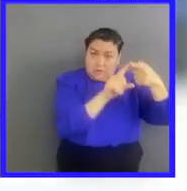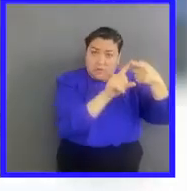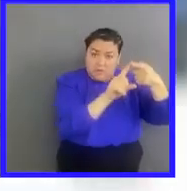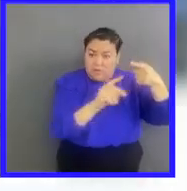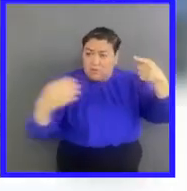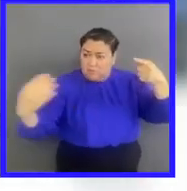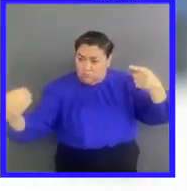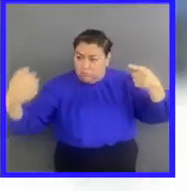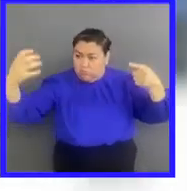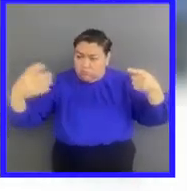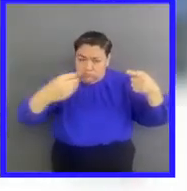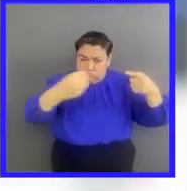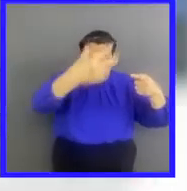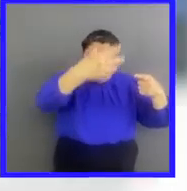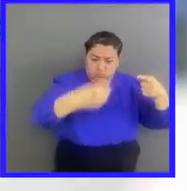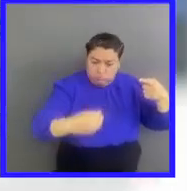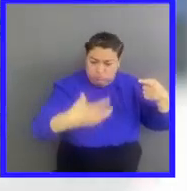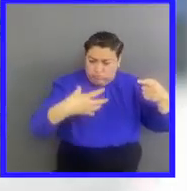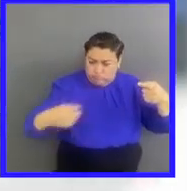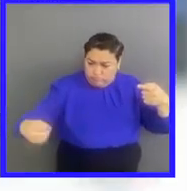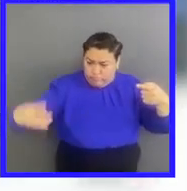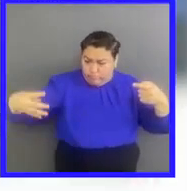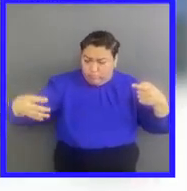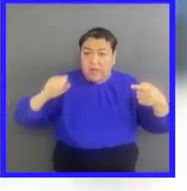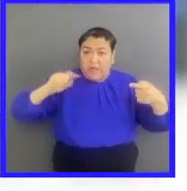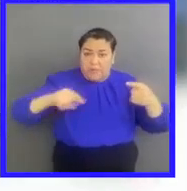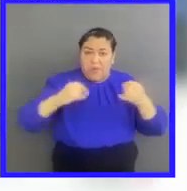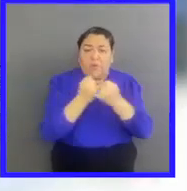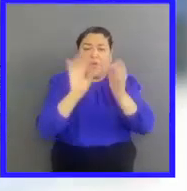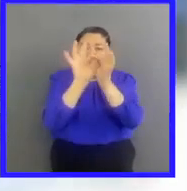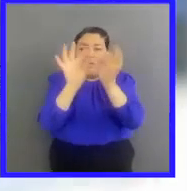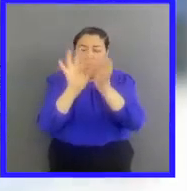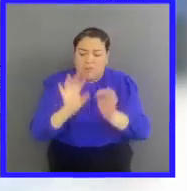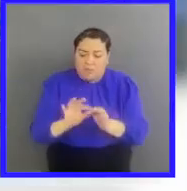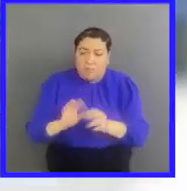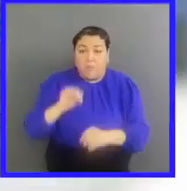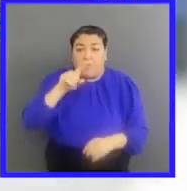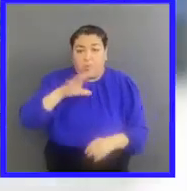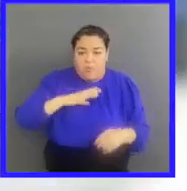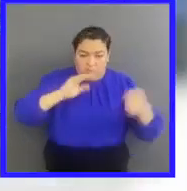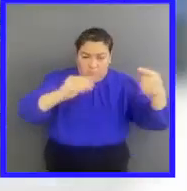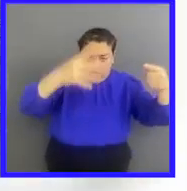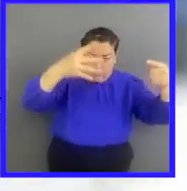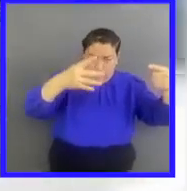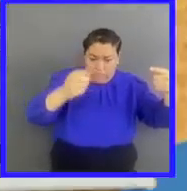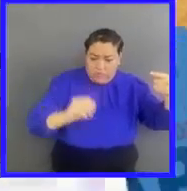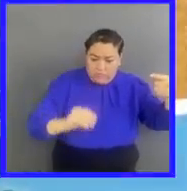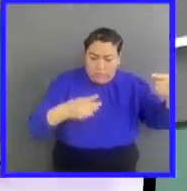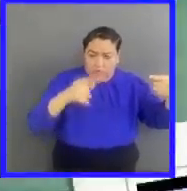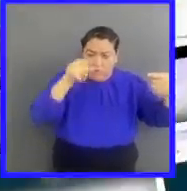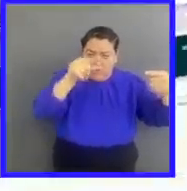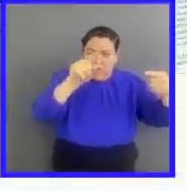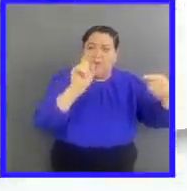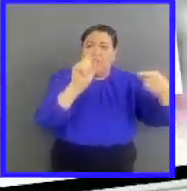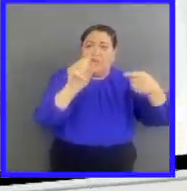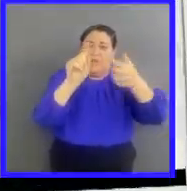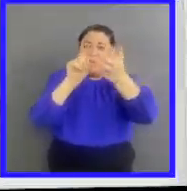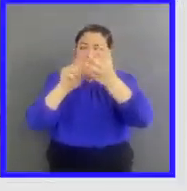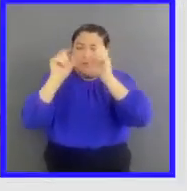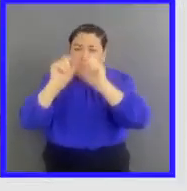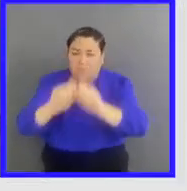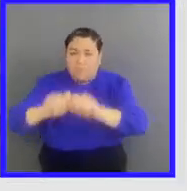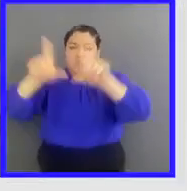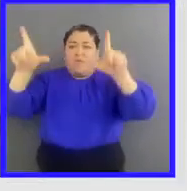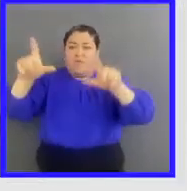sentencias relacionadas junto con un breve resumen de cada una. Cada sentencia tiene un enlace directo al Semanario Judicial de la